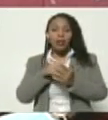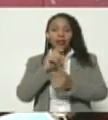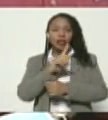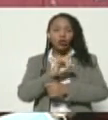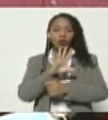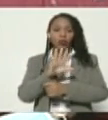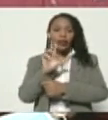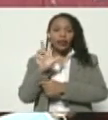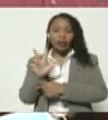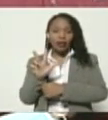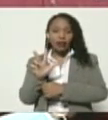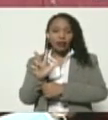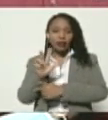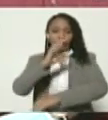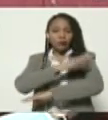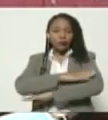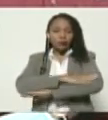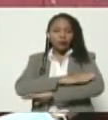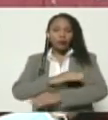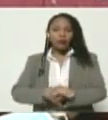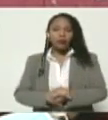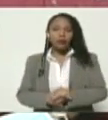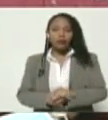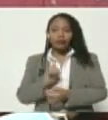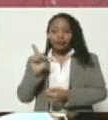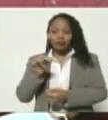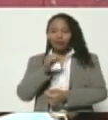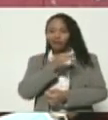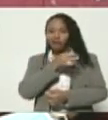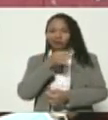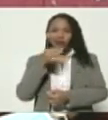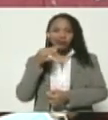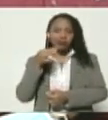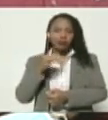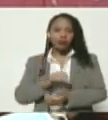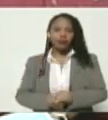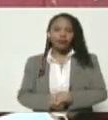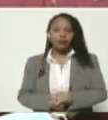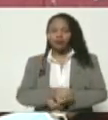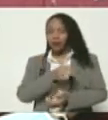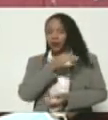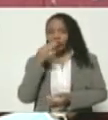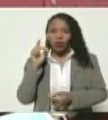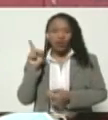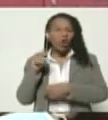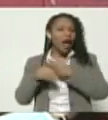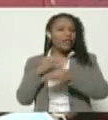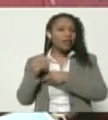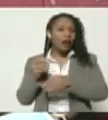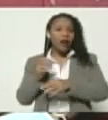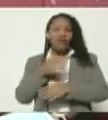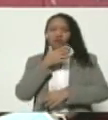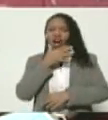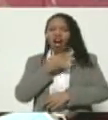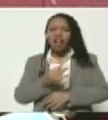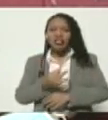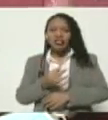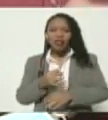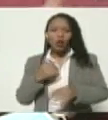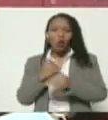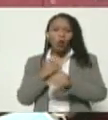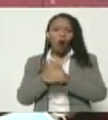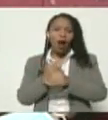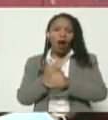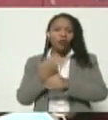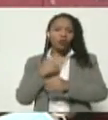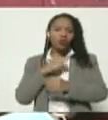21.153 candidatos. Es extraordinario. Extraordinario. Esto va a llegar fácilmente una vez que tengamos, digo yo